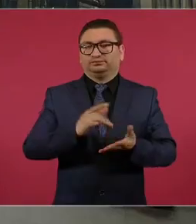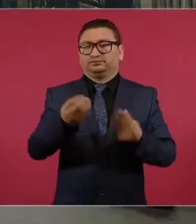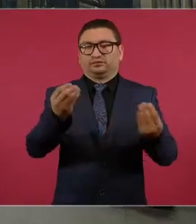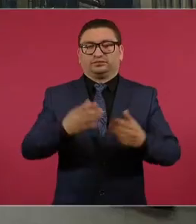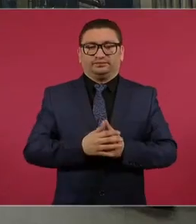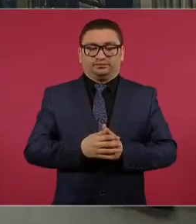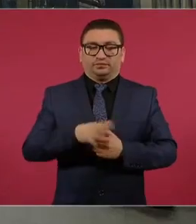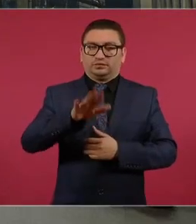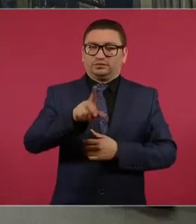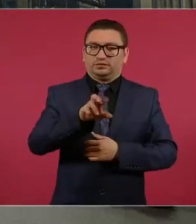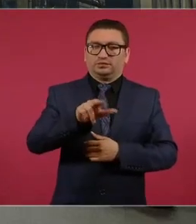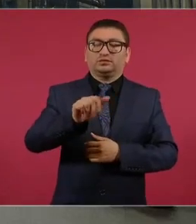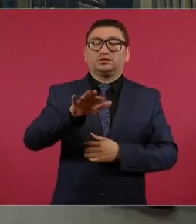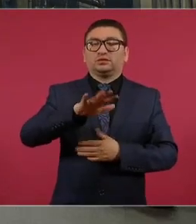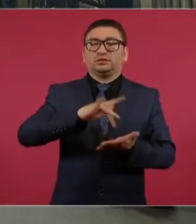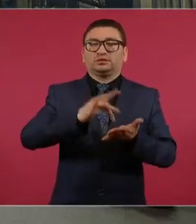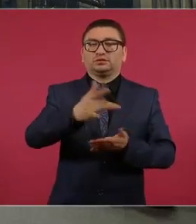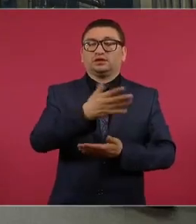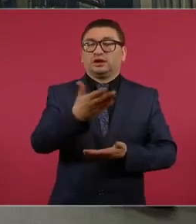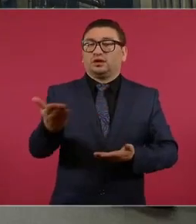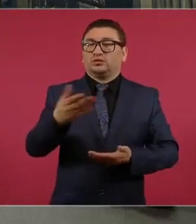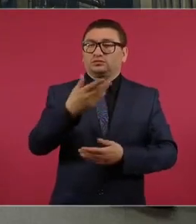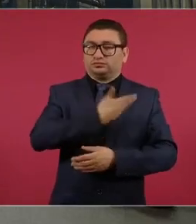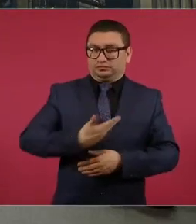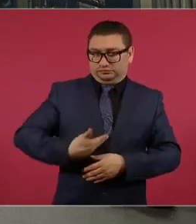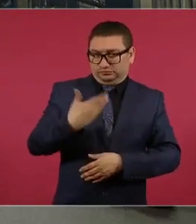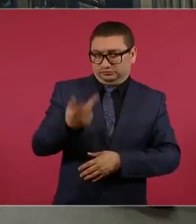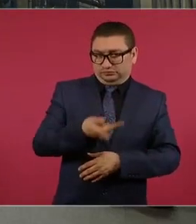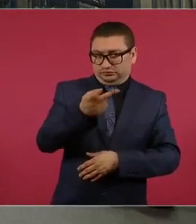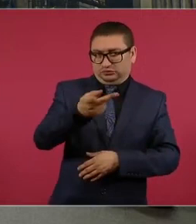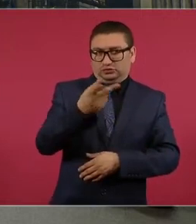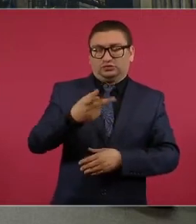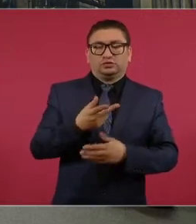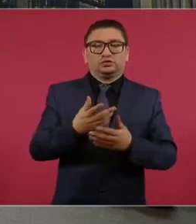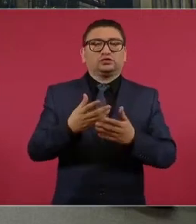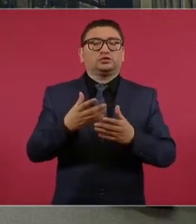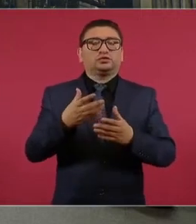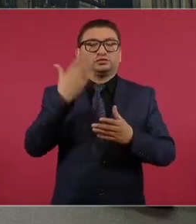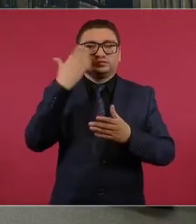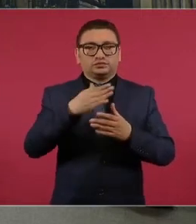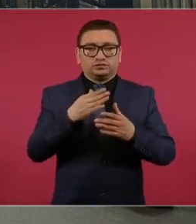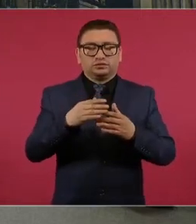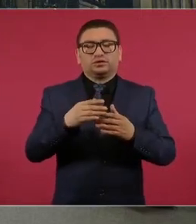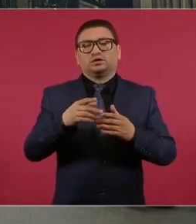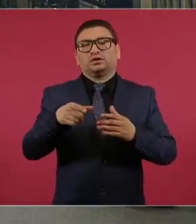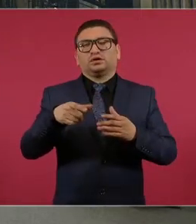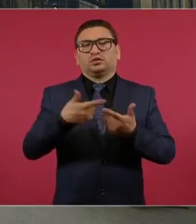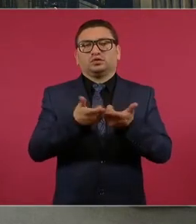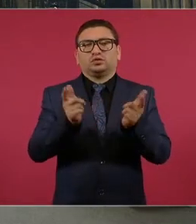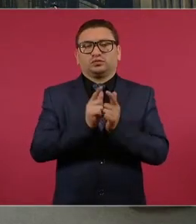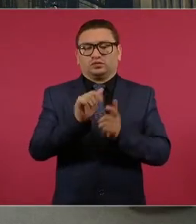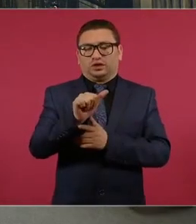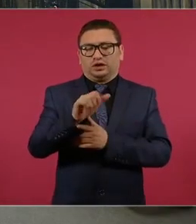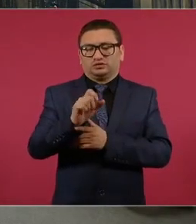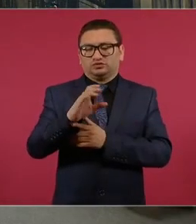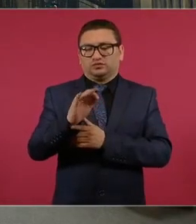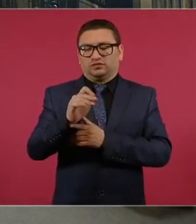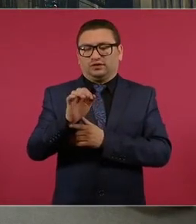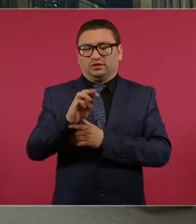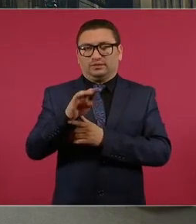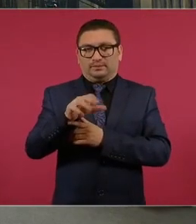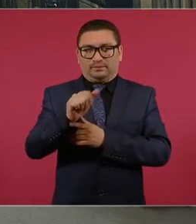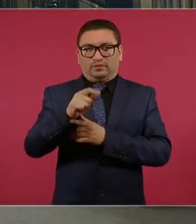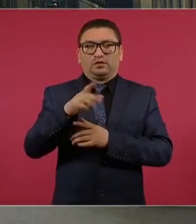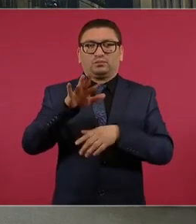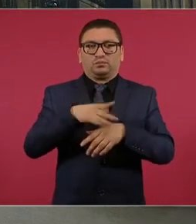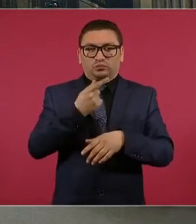y finalmente señor presidente eh la compañía asofarma que es la autorizada para proveer y vender en México